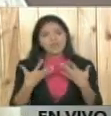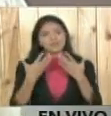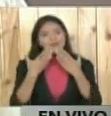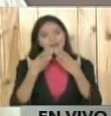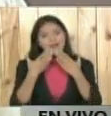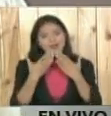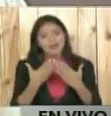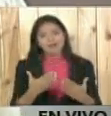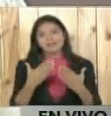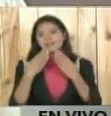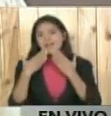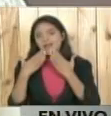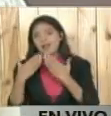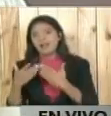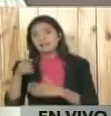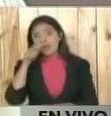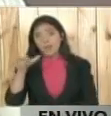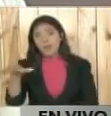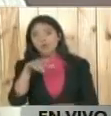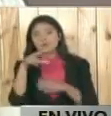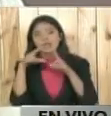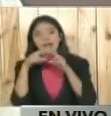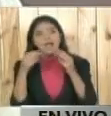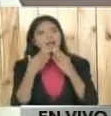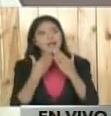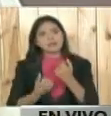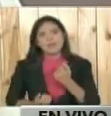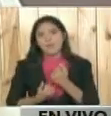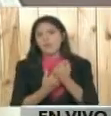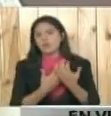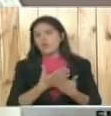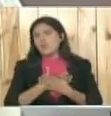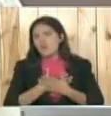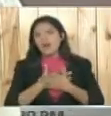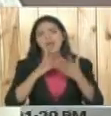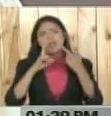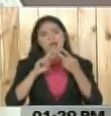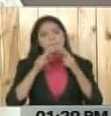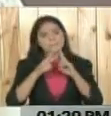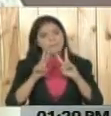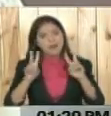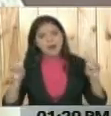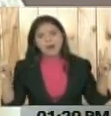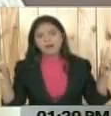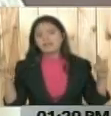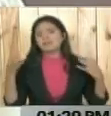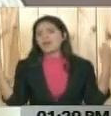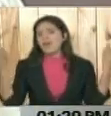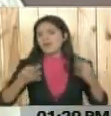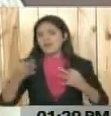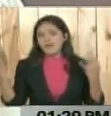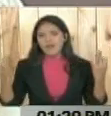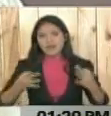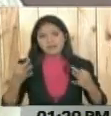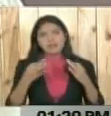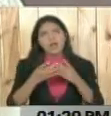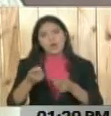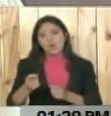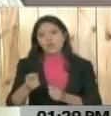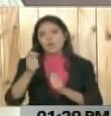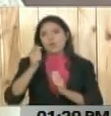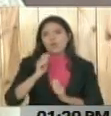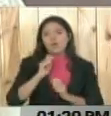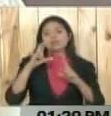nuestro pueblo por este respaldo, un respaldo a la paz, que es de verdad el reconocimiento de